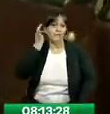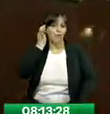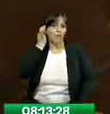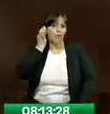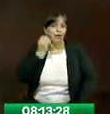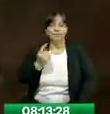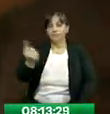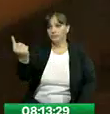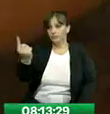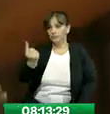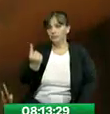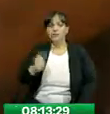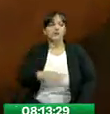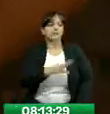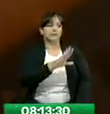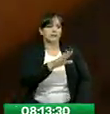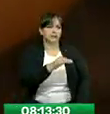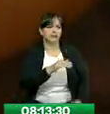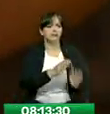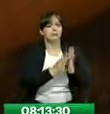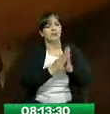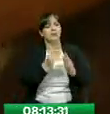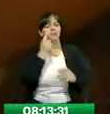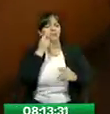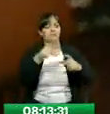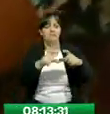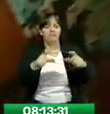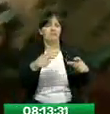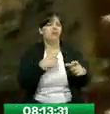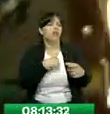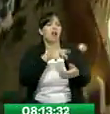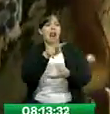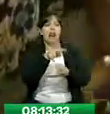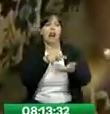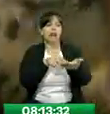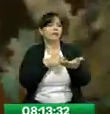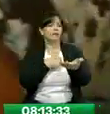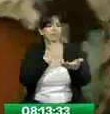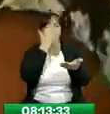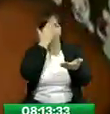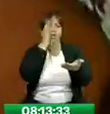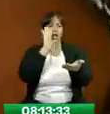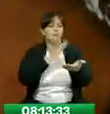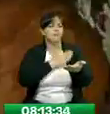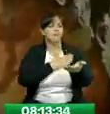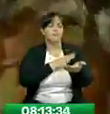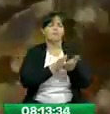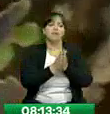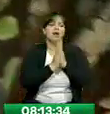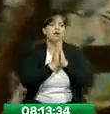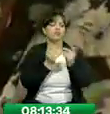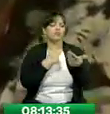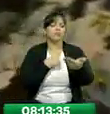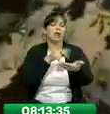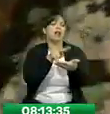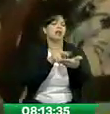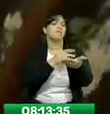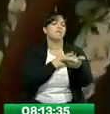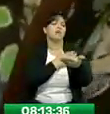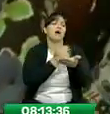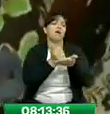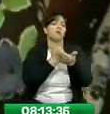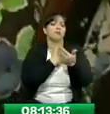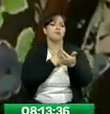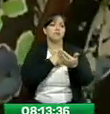y ahí presentó más y dicen no era ponemos que es el otro de la lotería no dice por el señor